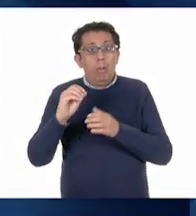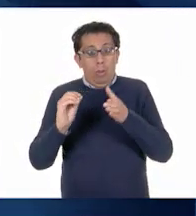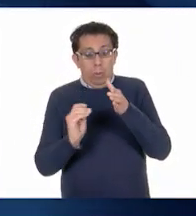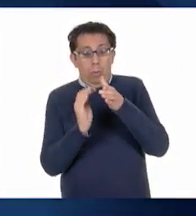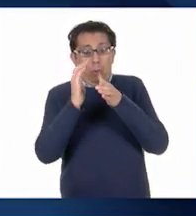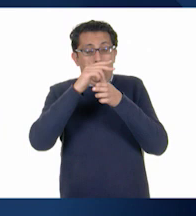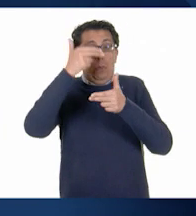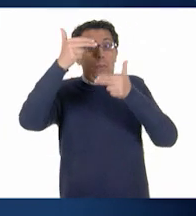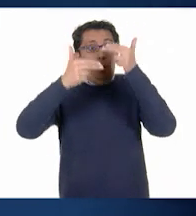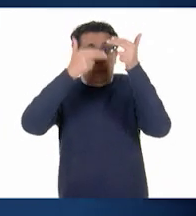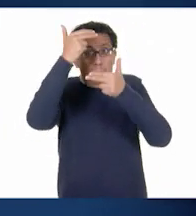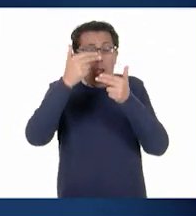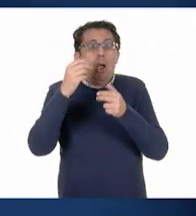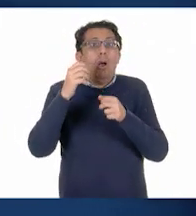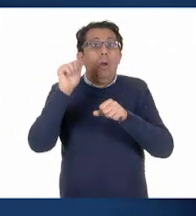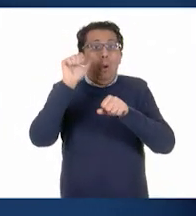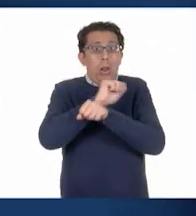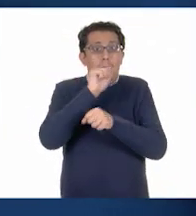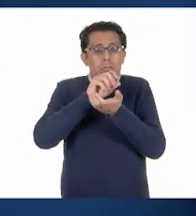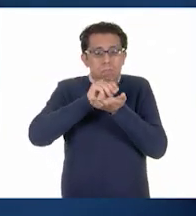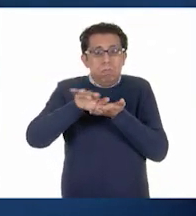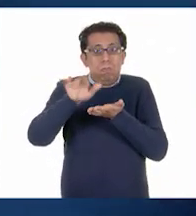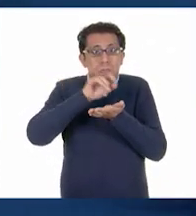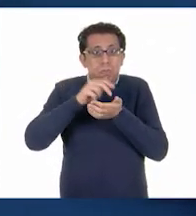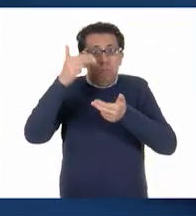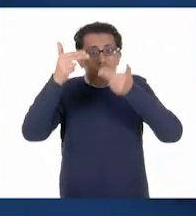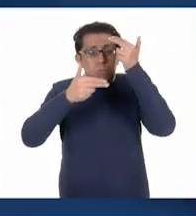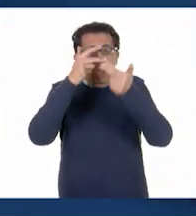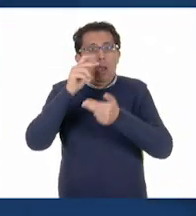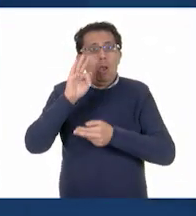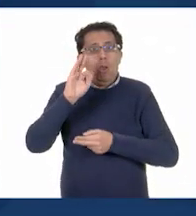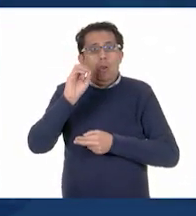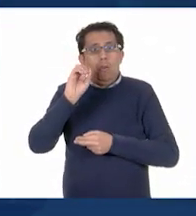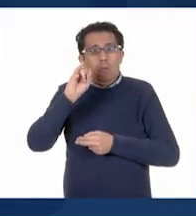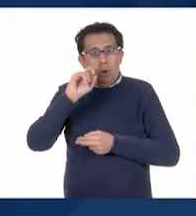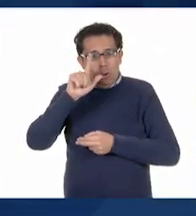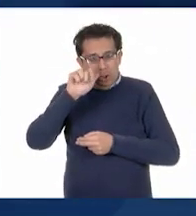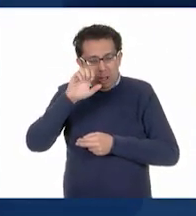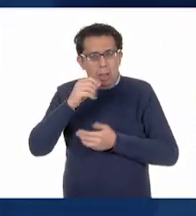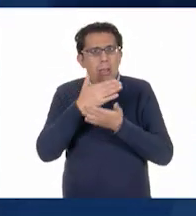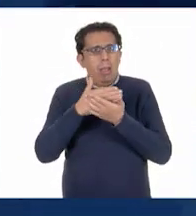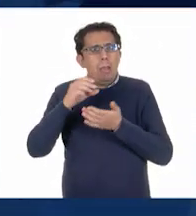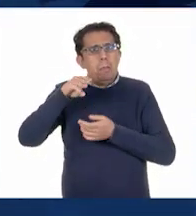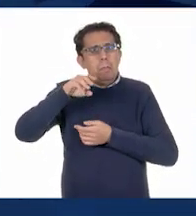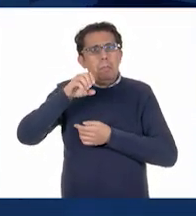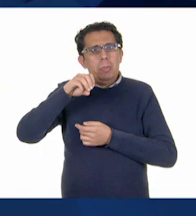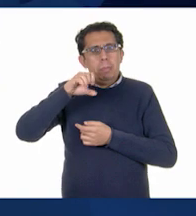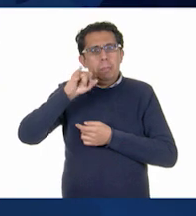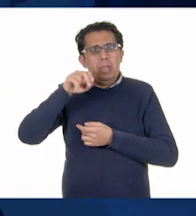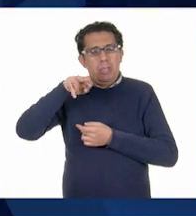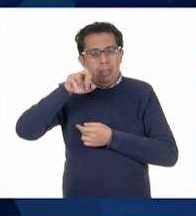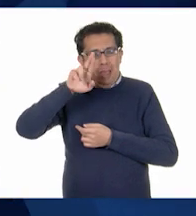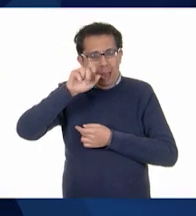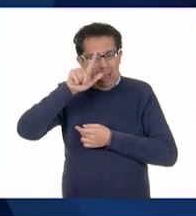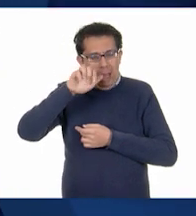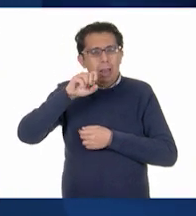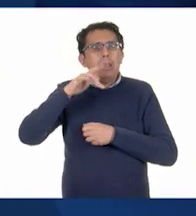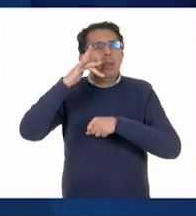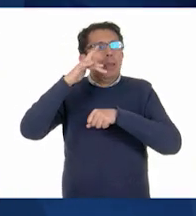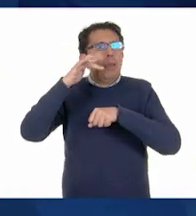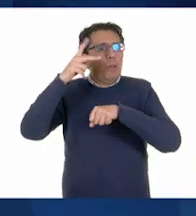volcán, el humo de los coches, los fósiles, los minerales, los diamantes y los